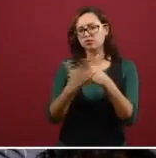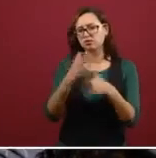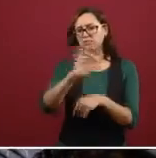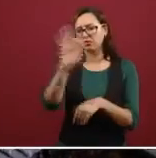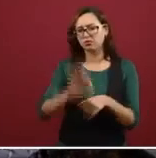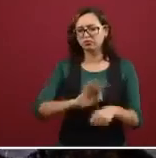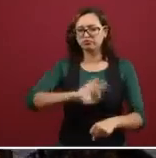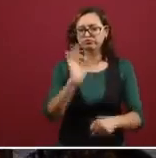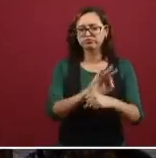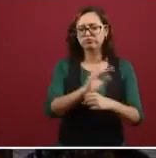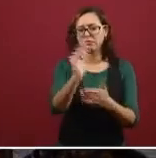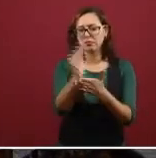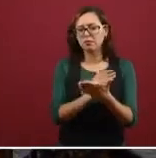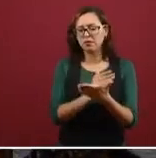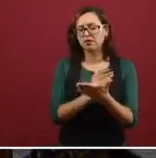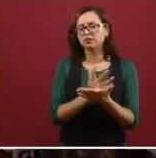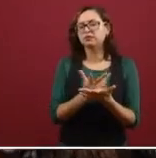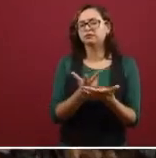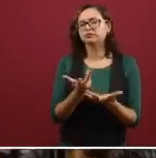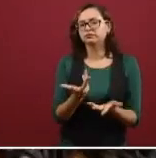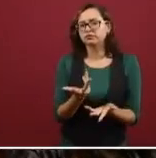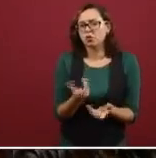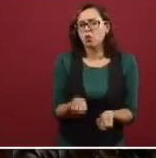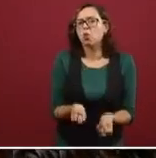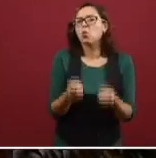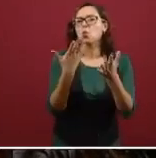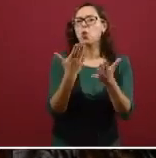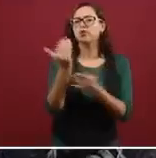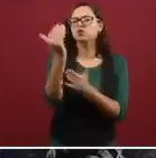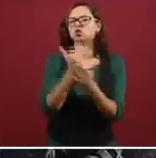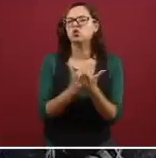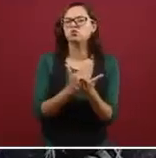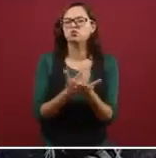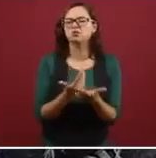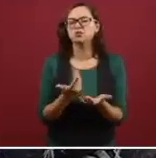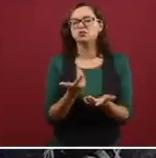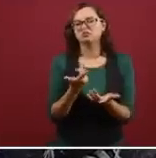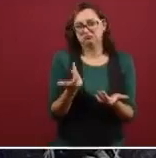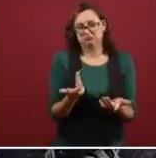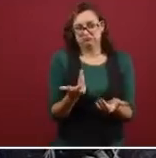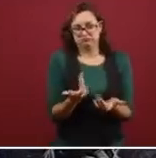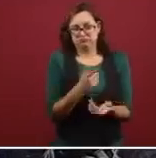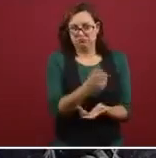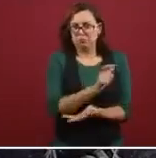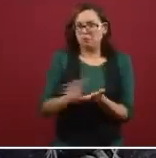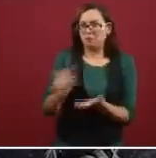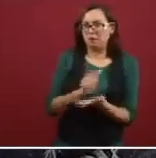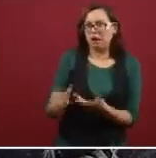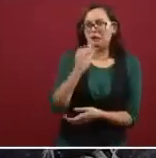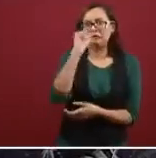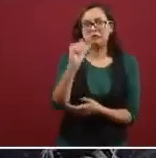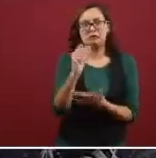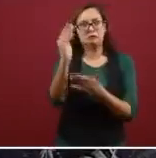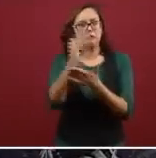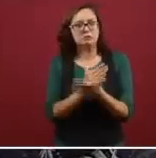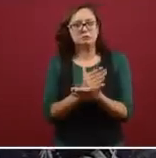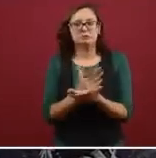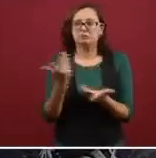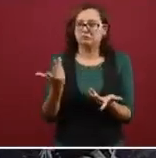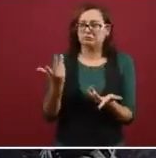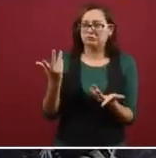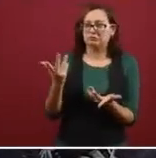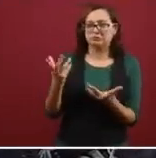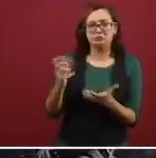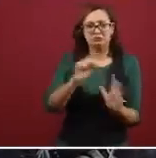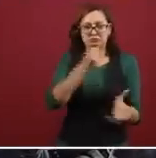esto evidentemente va a repercutir en los ingresos del Estado y después repercutiría en los